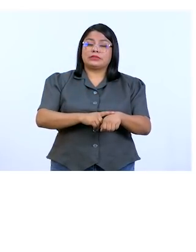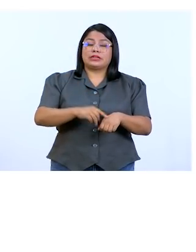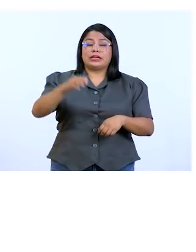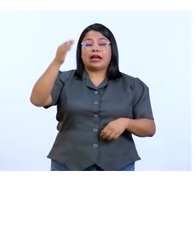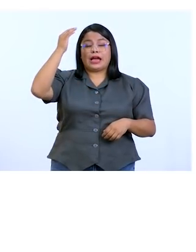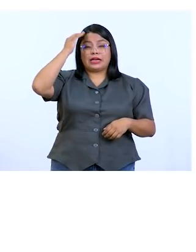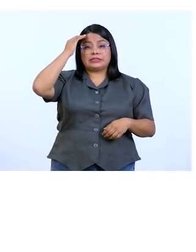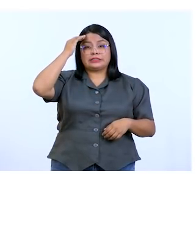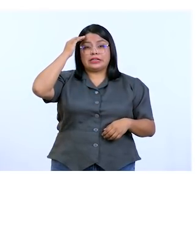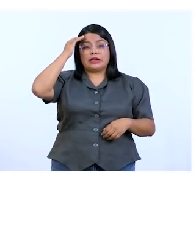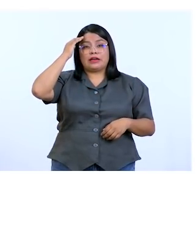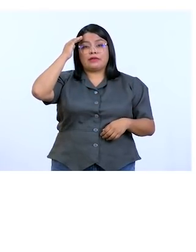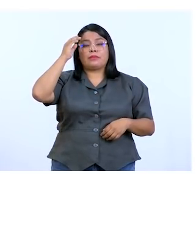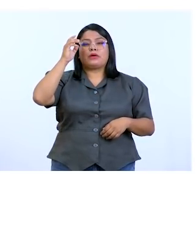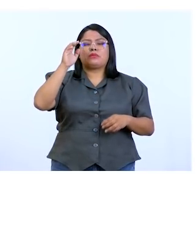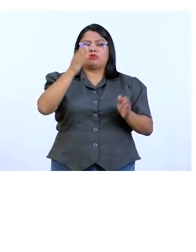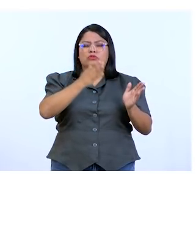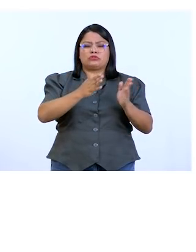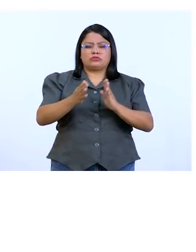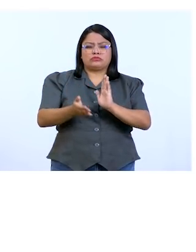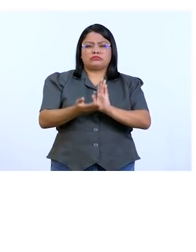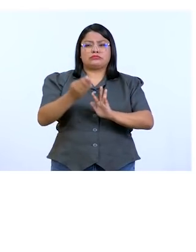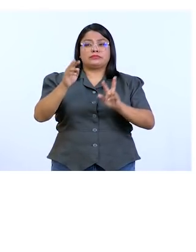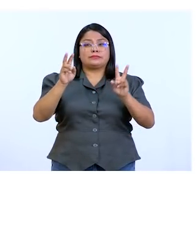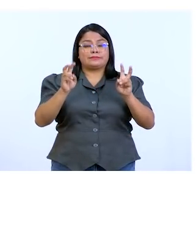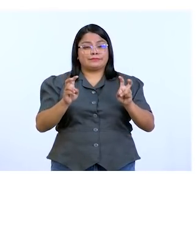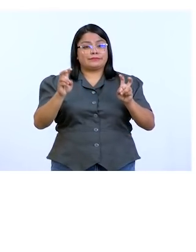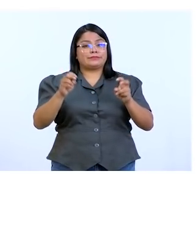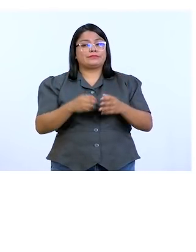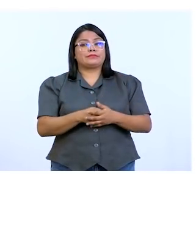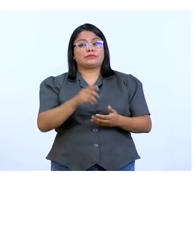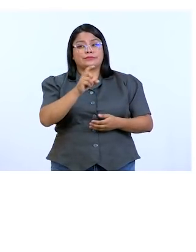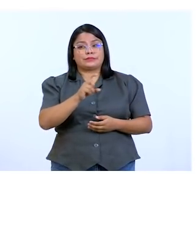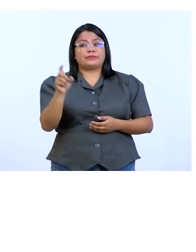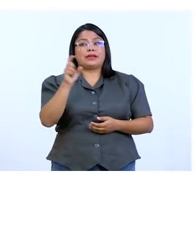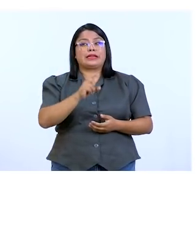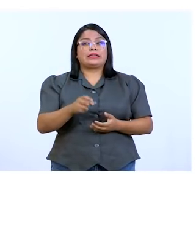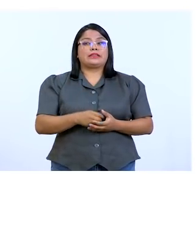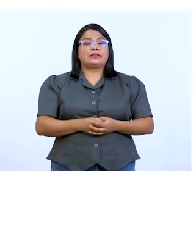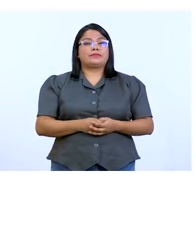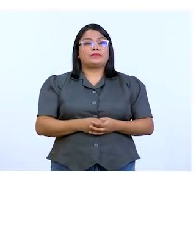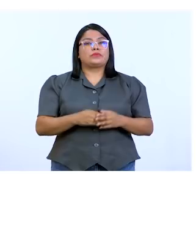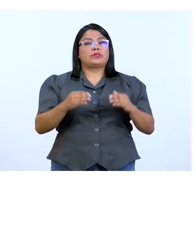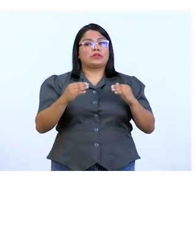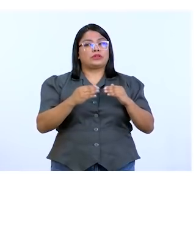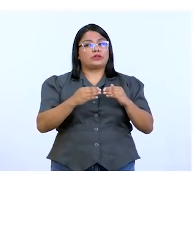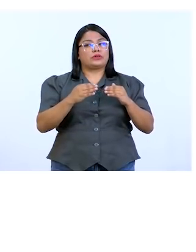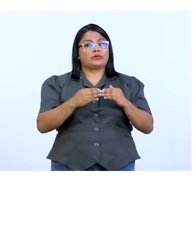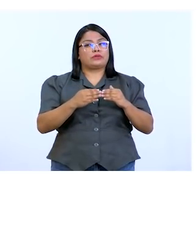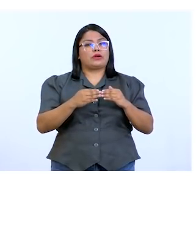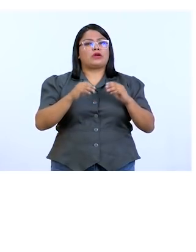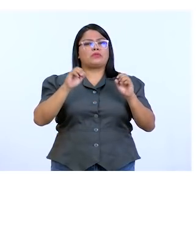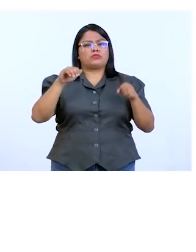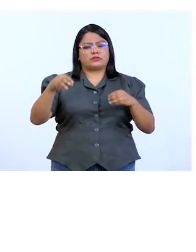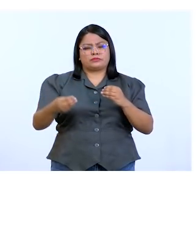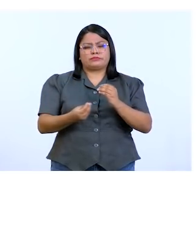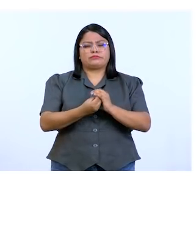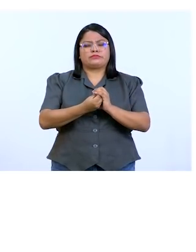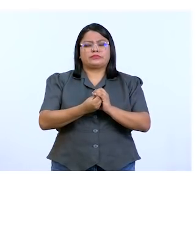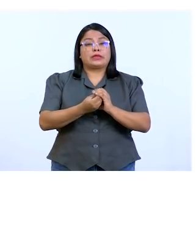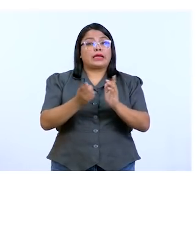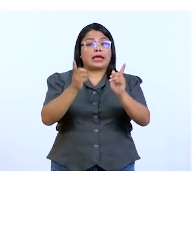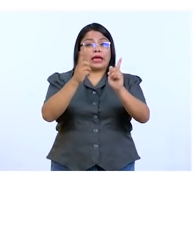cuenta este tiempo para evitar desfases en el desarrollo de los contenidos asignados por semana. Además, puede